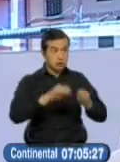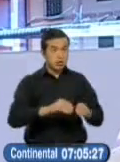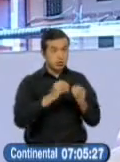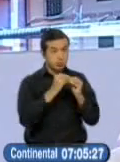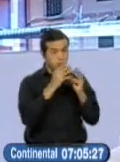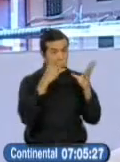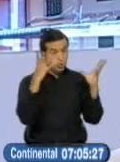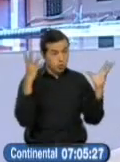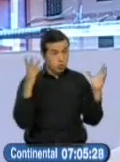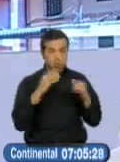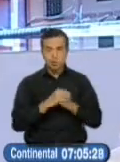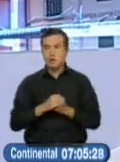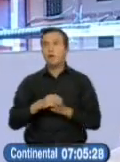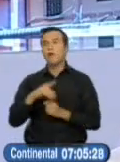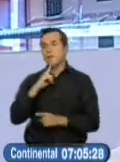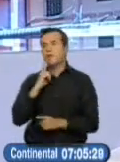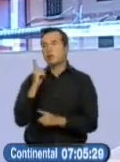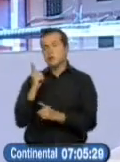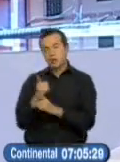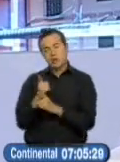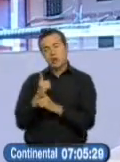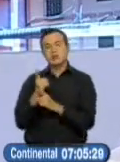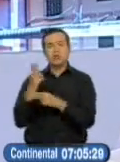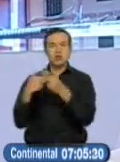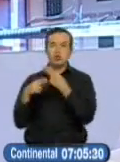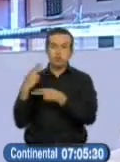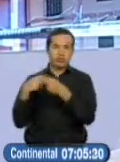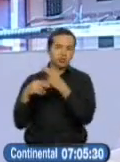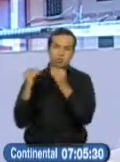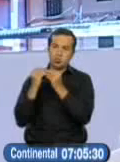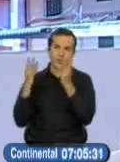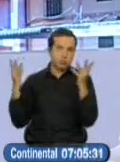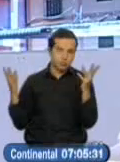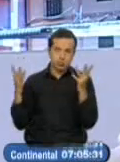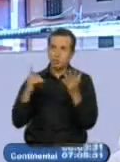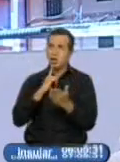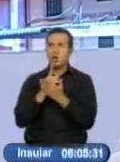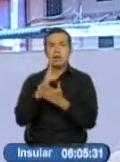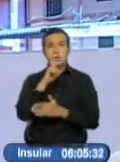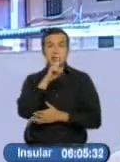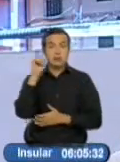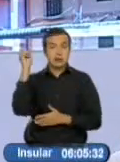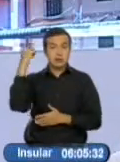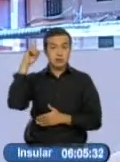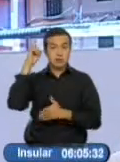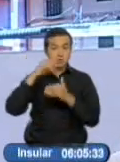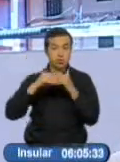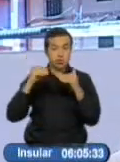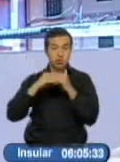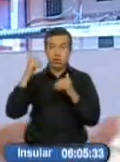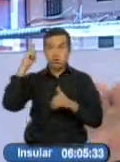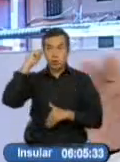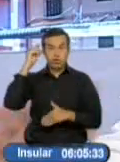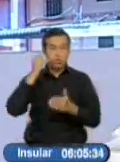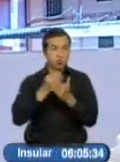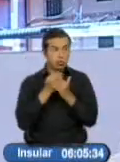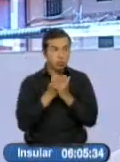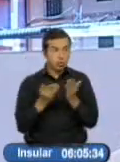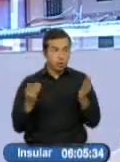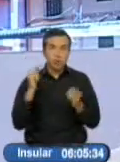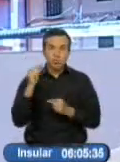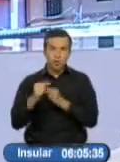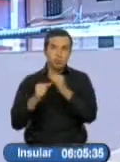fundamental. Eso no lo dejamos de lado, es una parte del mercado interesante, son aproximadamente 100 millones de dólares que compra el Estado, aunque ha ido